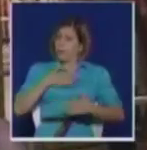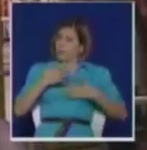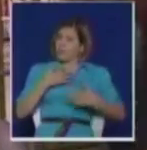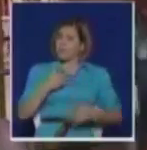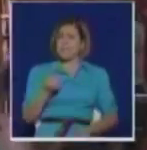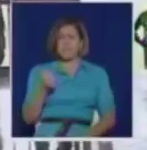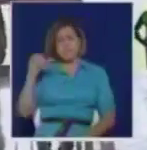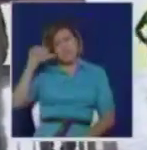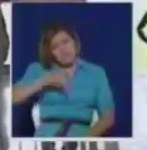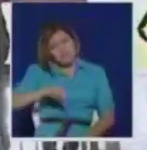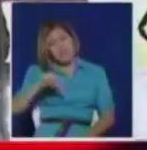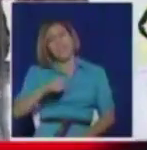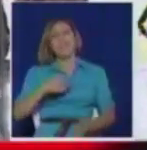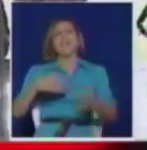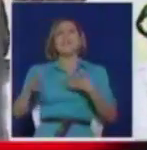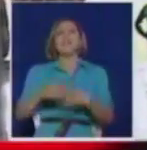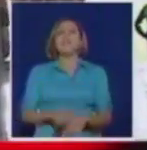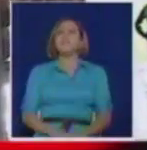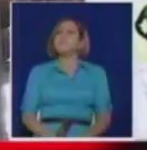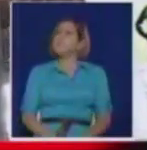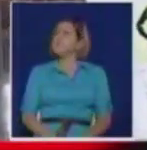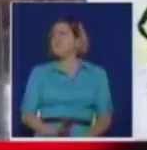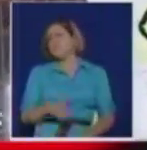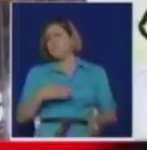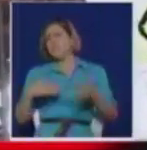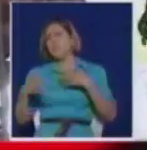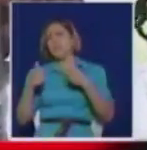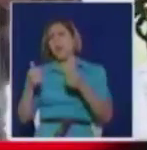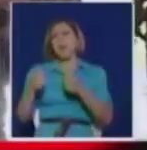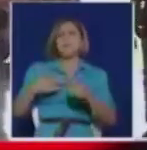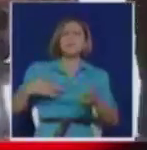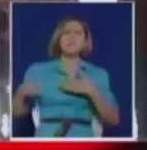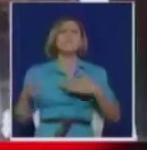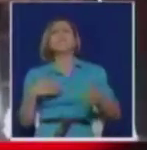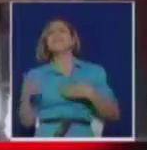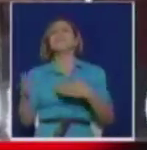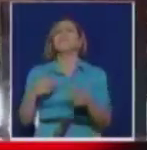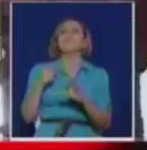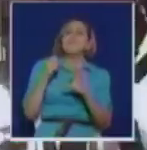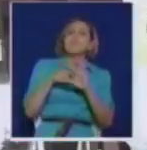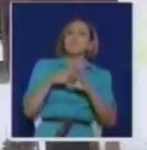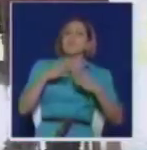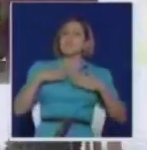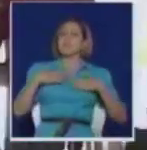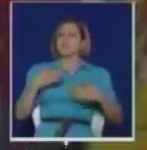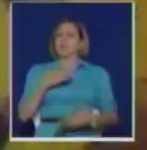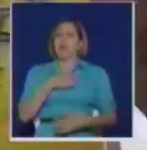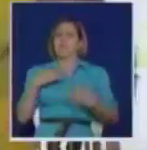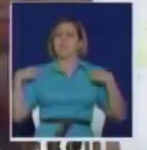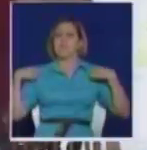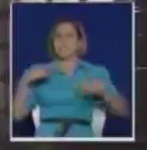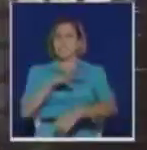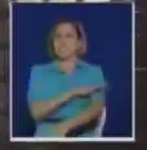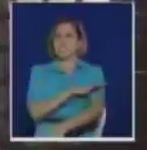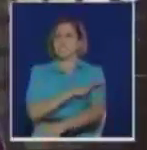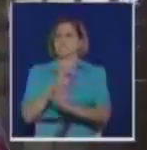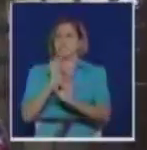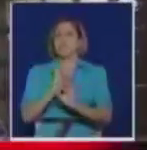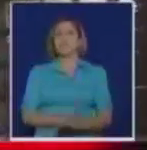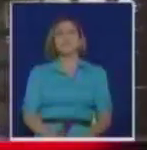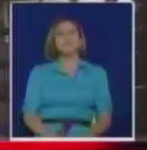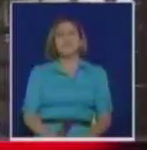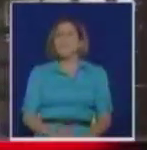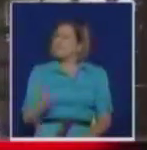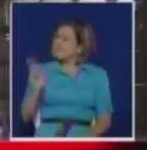porque no está jugando bien. No, el partido estuvo excelente, viste que América entregó, metió por la camiseta, entonces excelente el gol. Muy